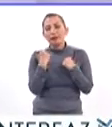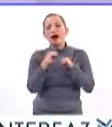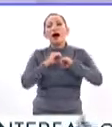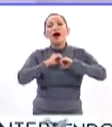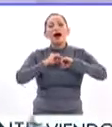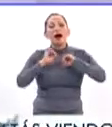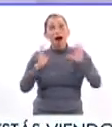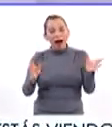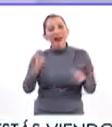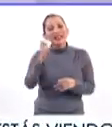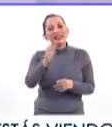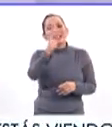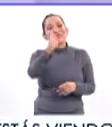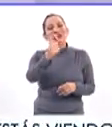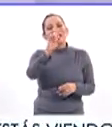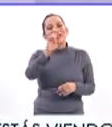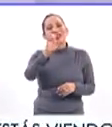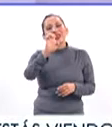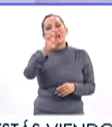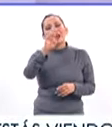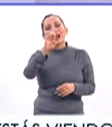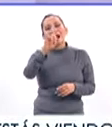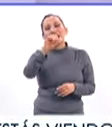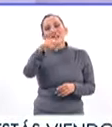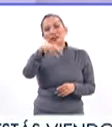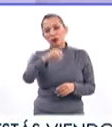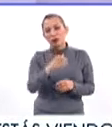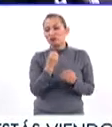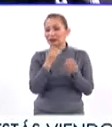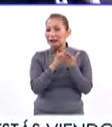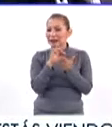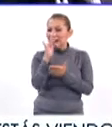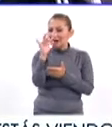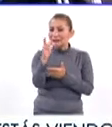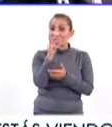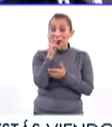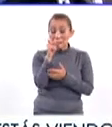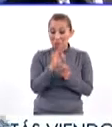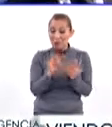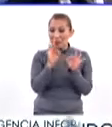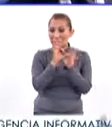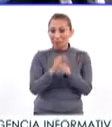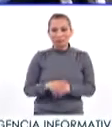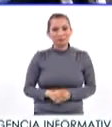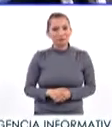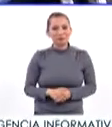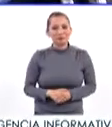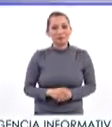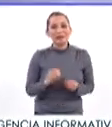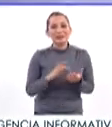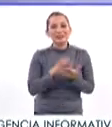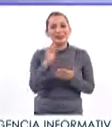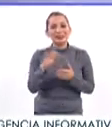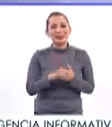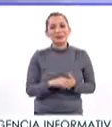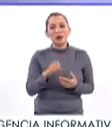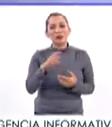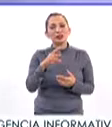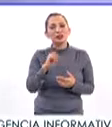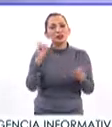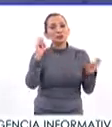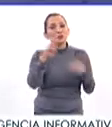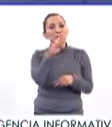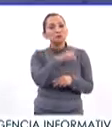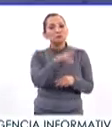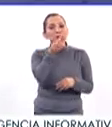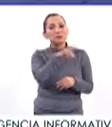entender mejor a qué se refiere el federalismo, Mauricio. Muchas gracias. Palabra clave, palabra que todos debemos de dominar. Así es, muchas gracias. Gracias, muchas gracias. Gracias, Mauricio. Nos